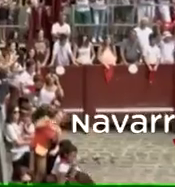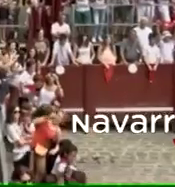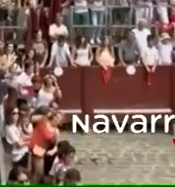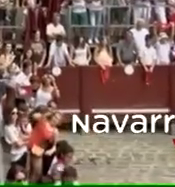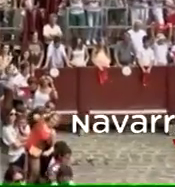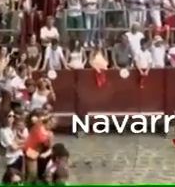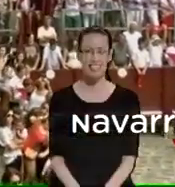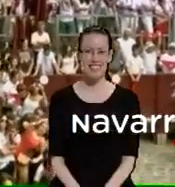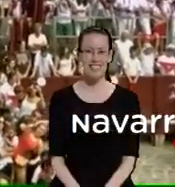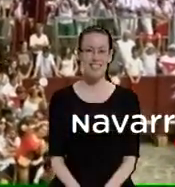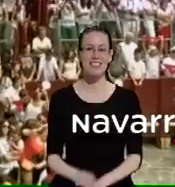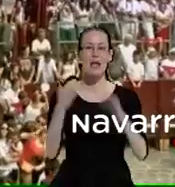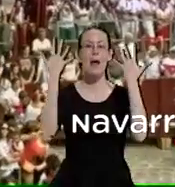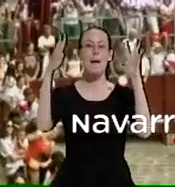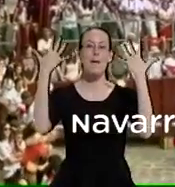¡Viva Santiago!